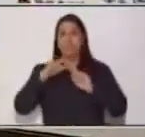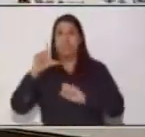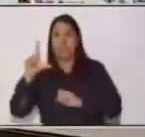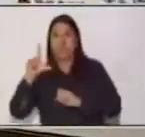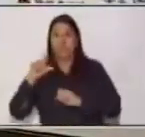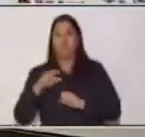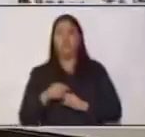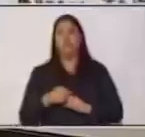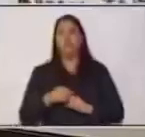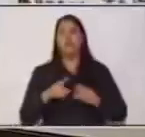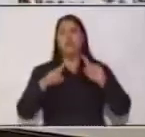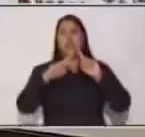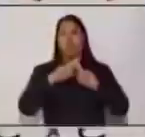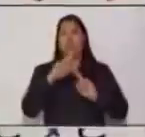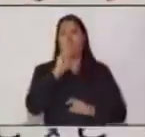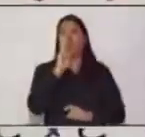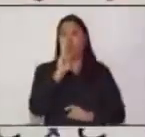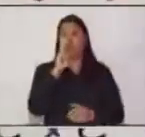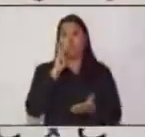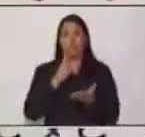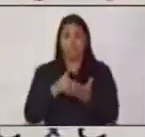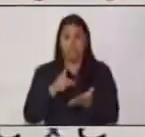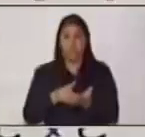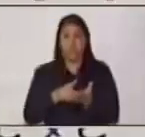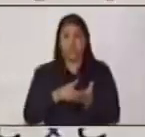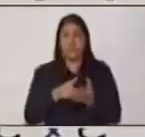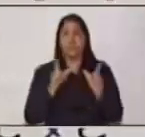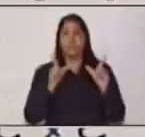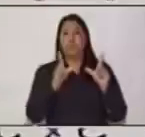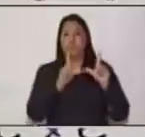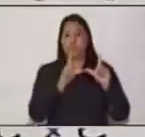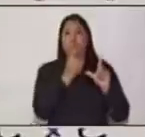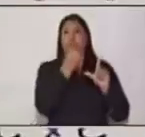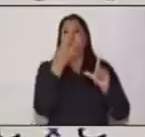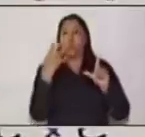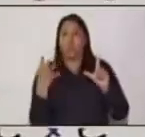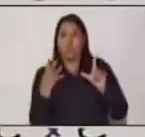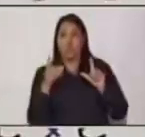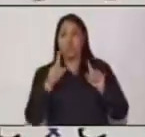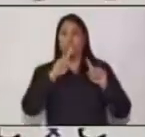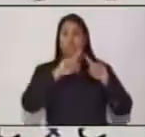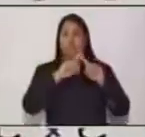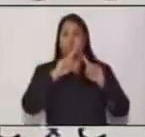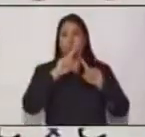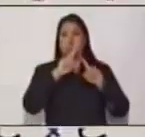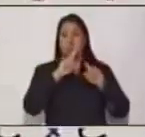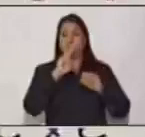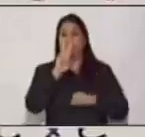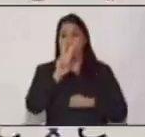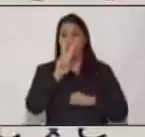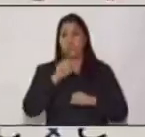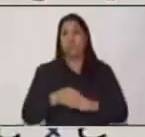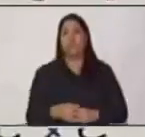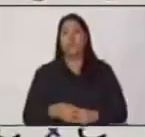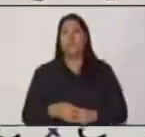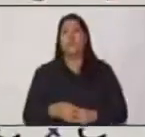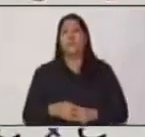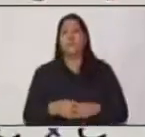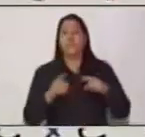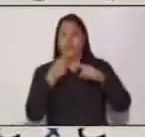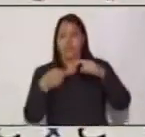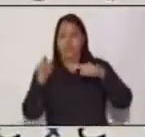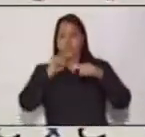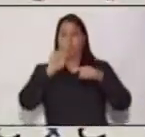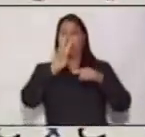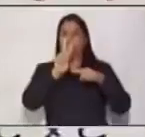estamos multiplicando dos veces la variable y su exponente es 2. ¿Recuerdas que